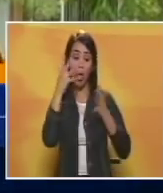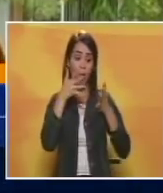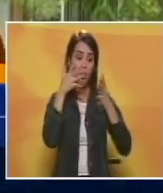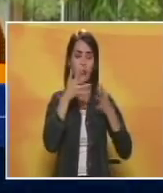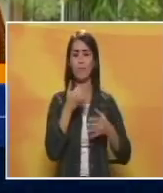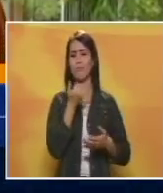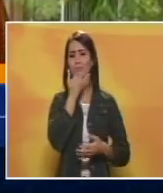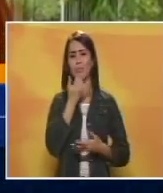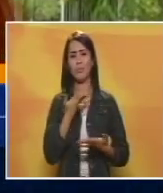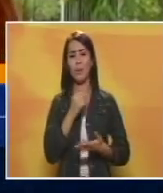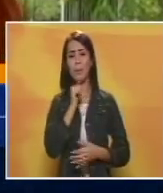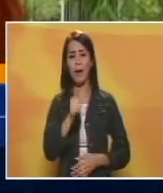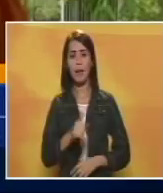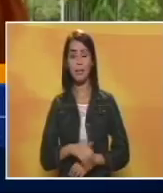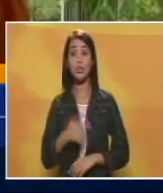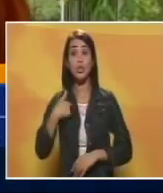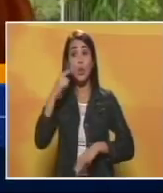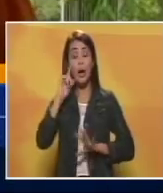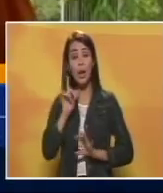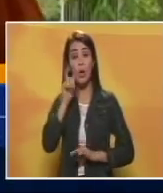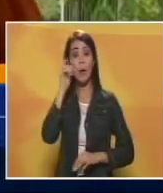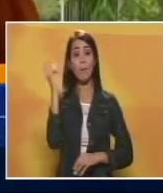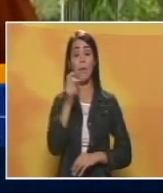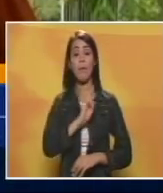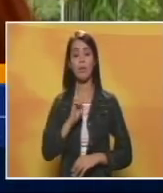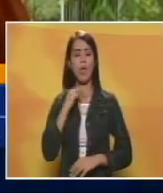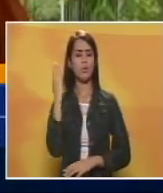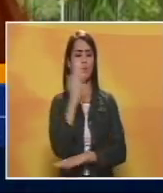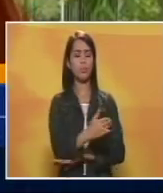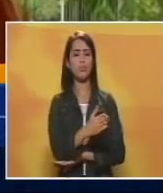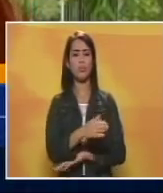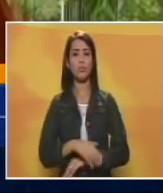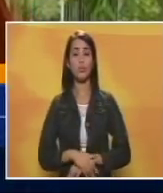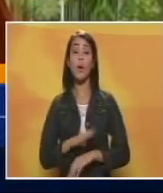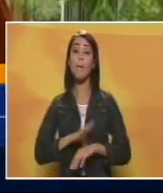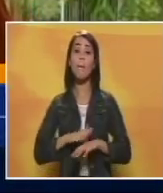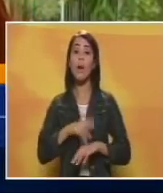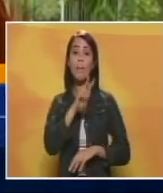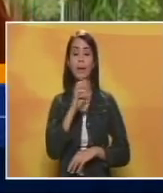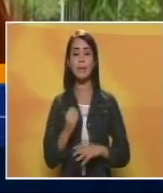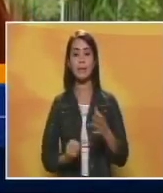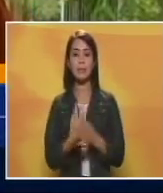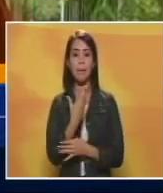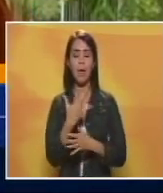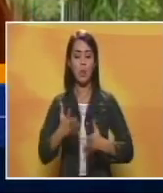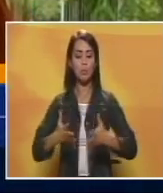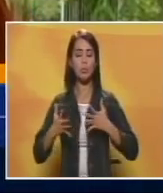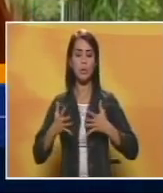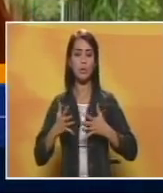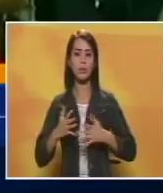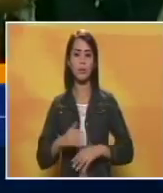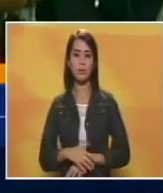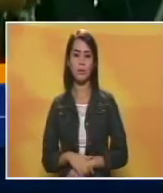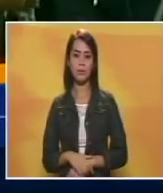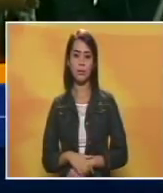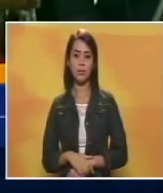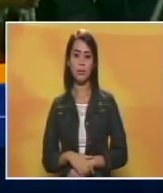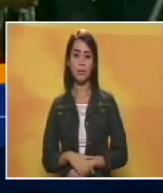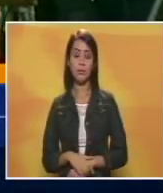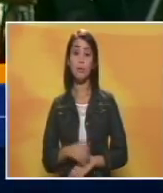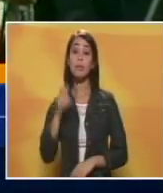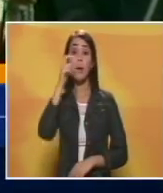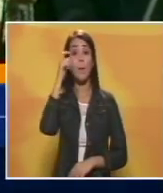pueblo venezolano lo va a castigar el 20 de mayo, porque el 20 de mayo nosotros vamos a una gran victoria y el